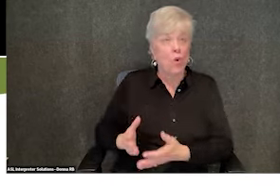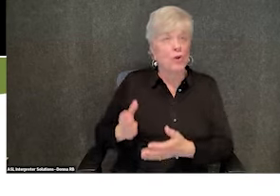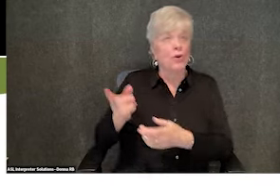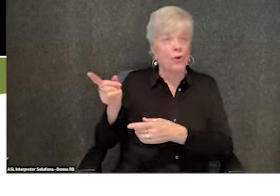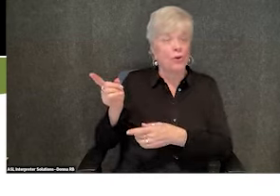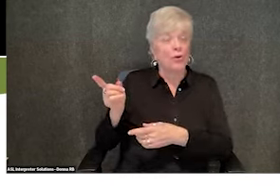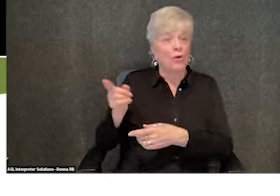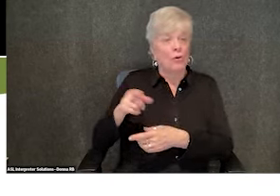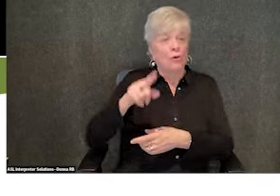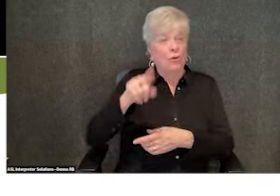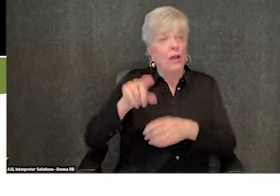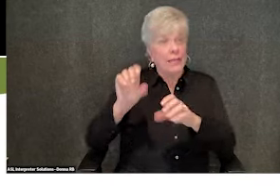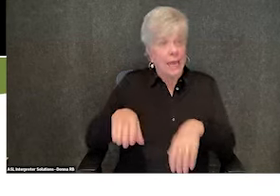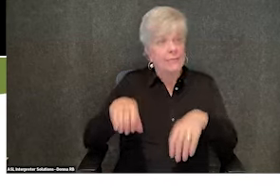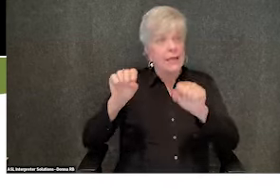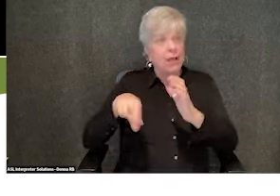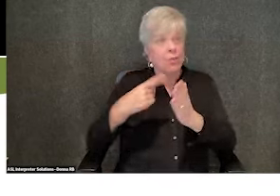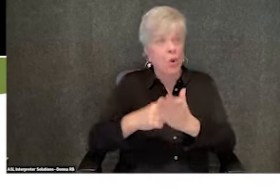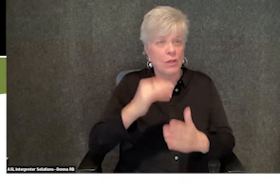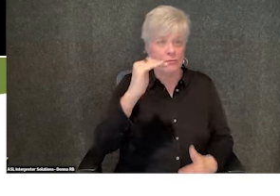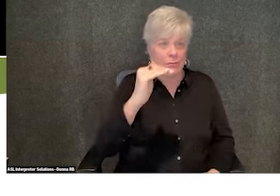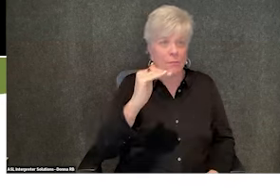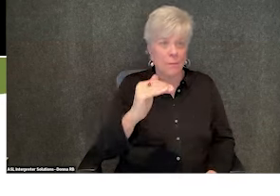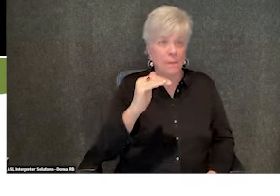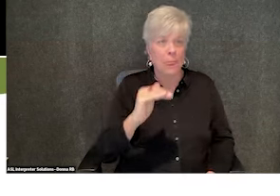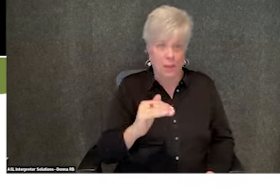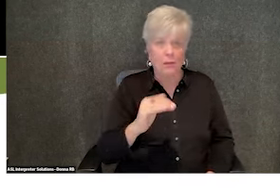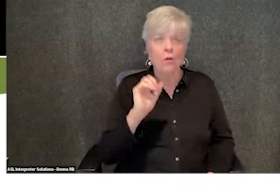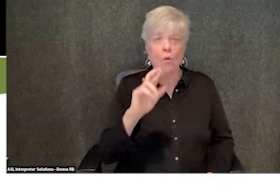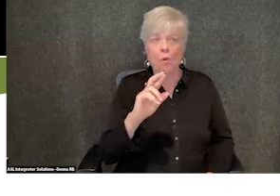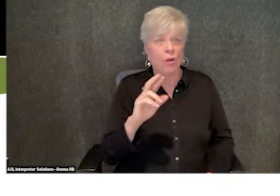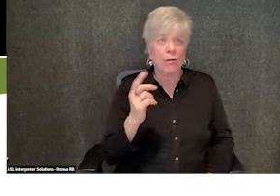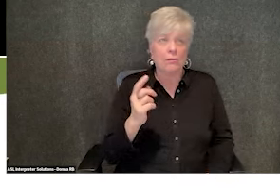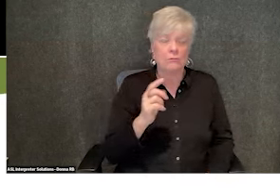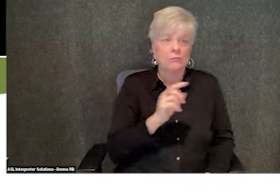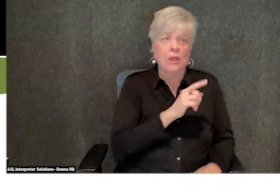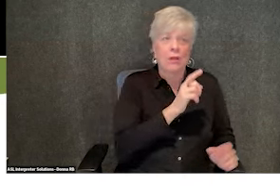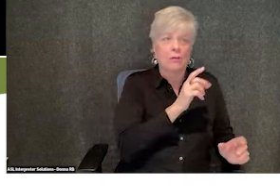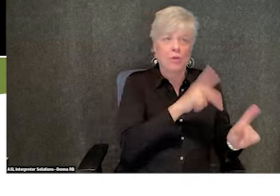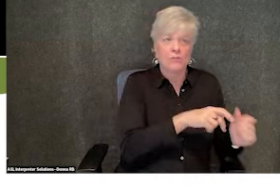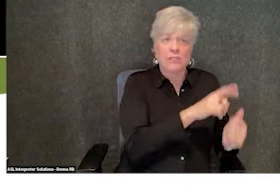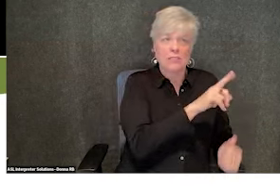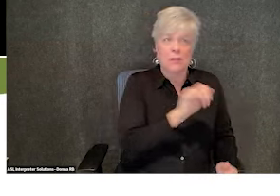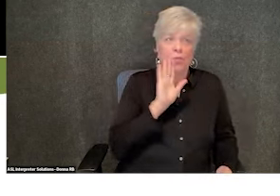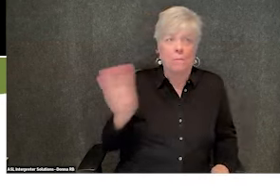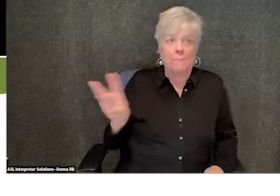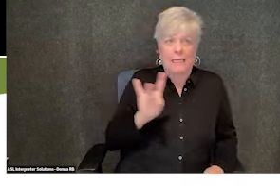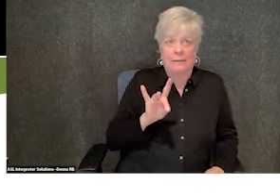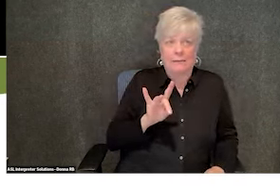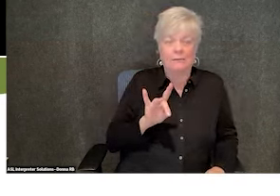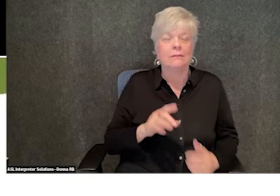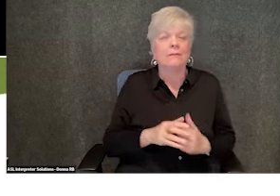persona selecciona dónde quiere, puede ser un solo área o puede ser todos los áreas. Hay